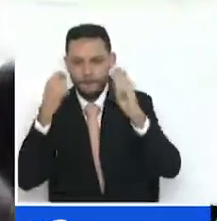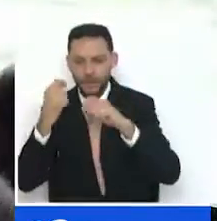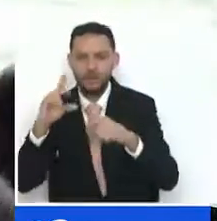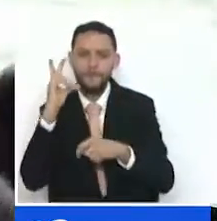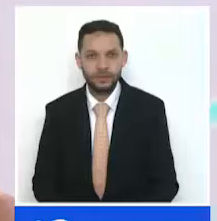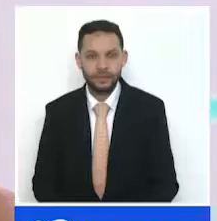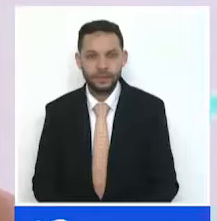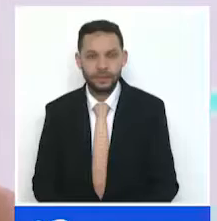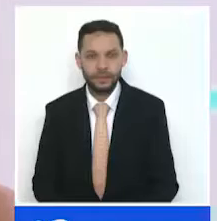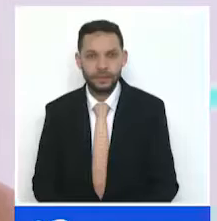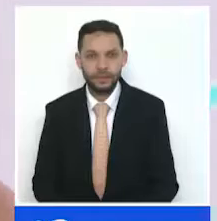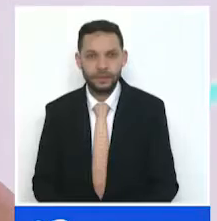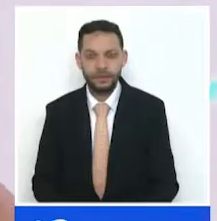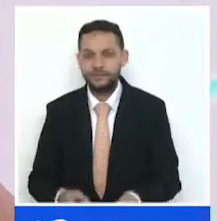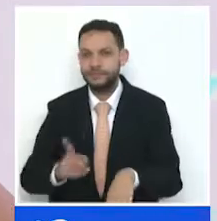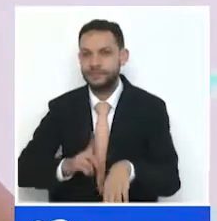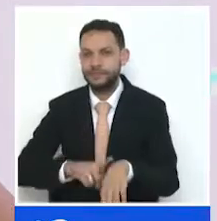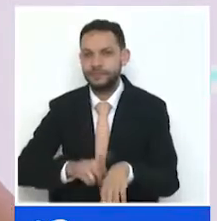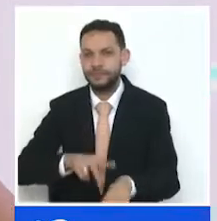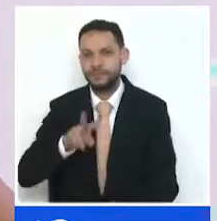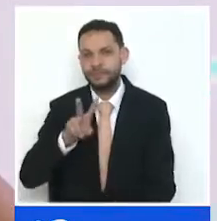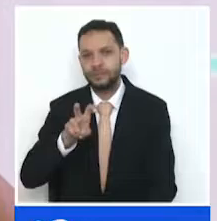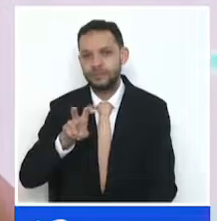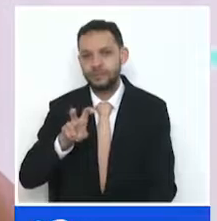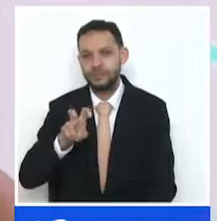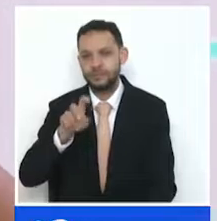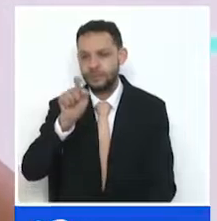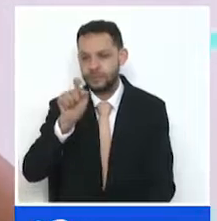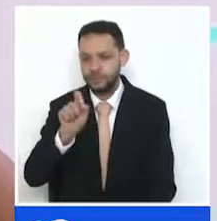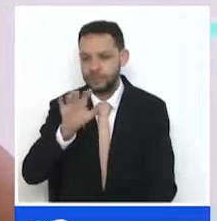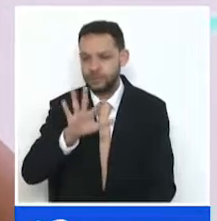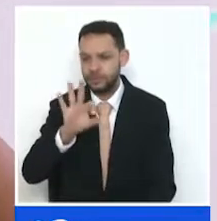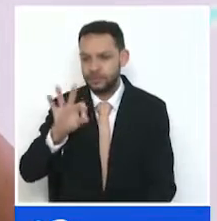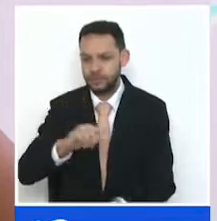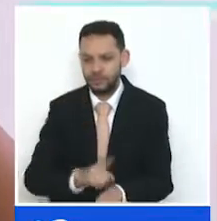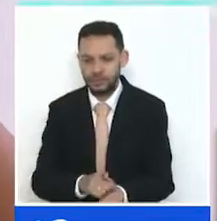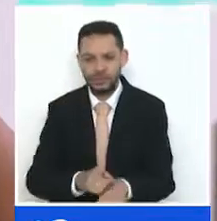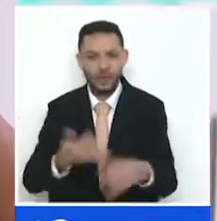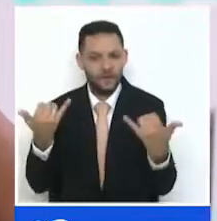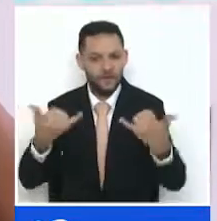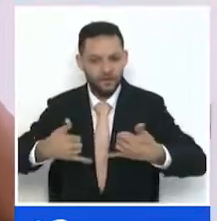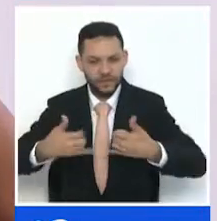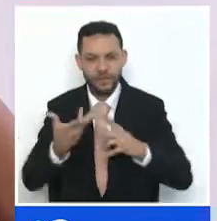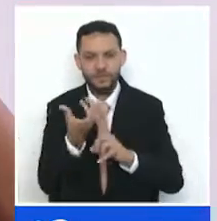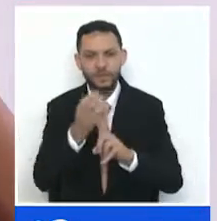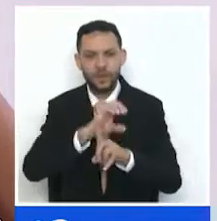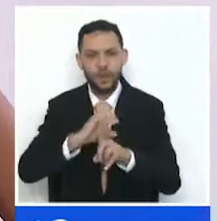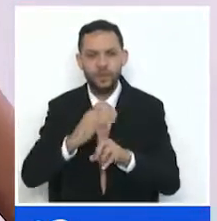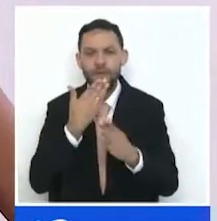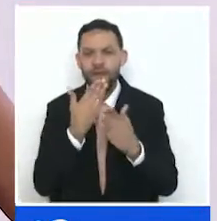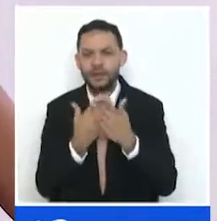Pereira. 7 de la noche, 53 minutos. De esta manera llegamos al final de Sin Estrés.